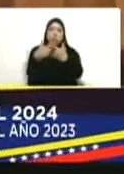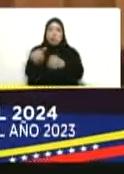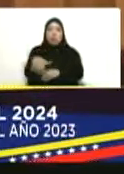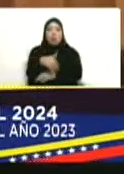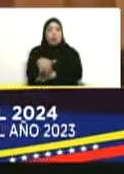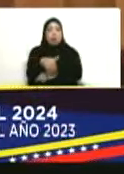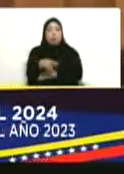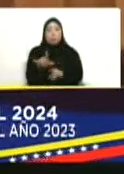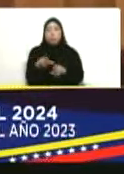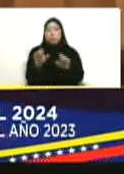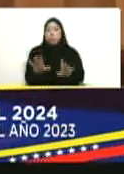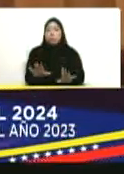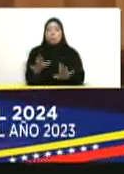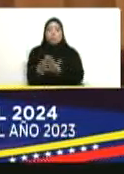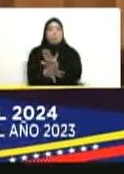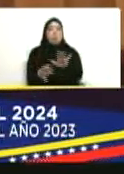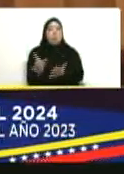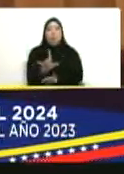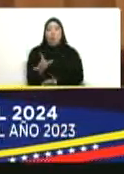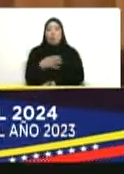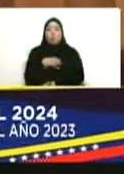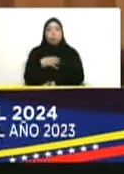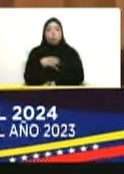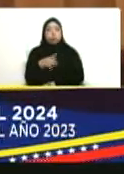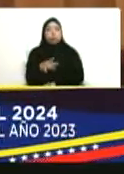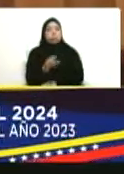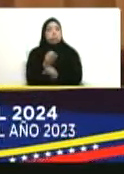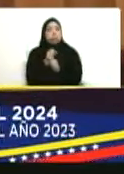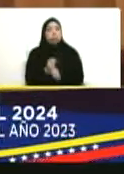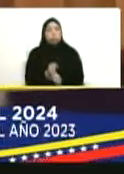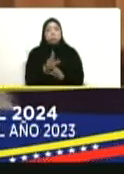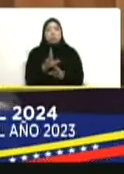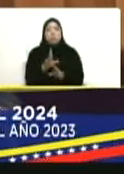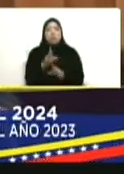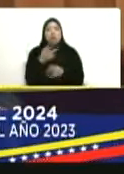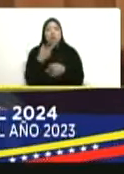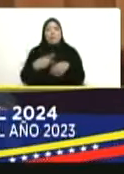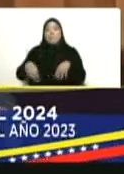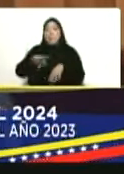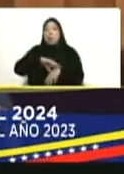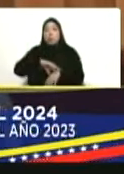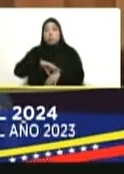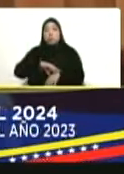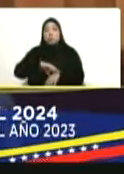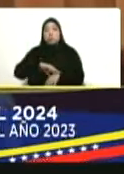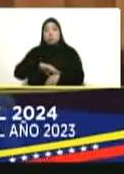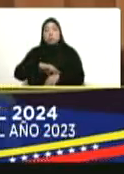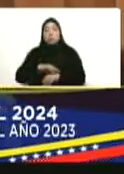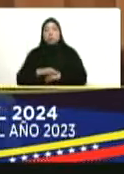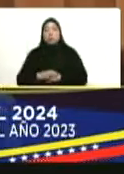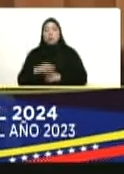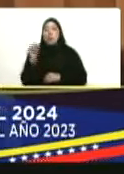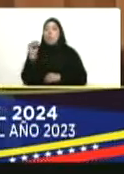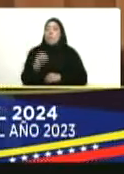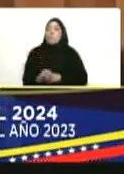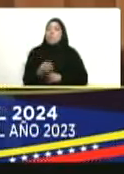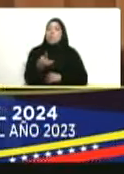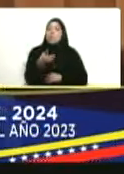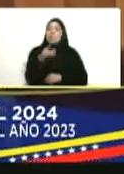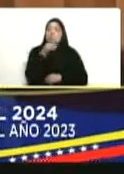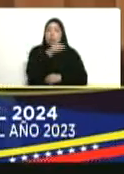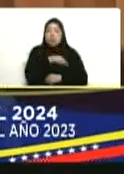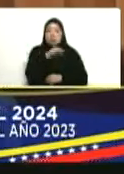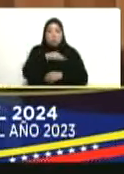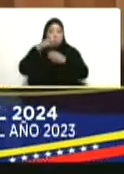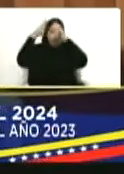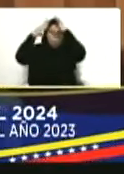Se van a quedar con los crespos hechos, se los digo. Y lo que es peor, una vez más, señores